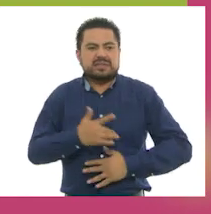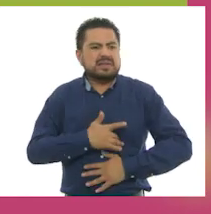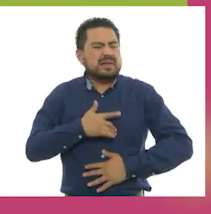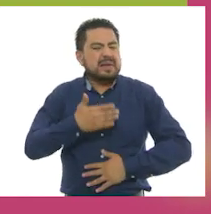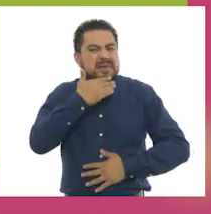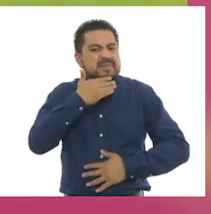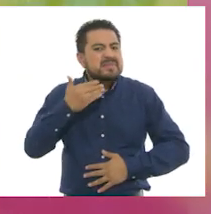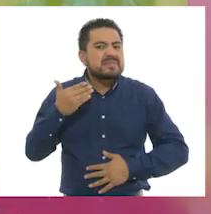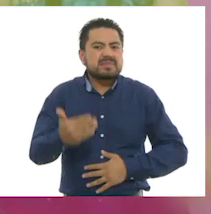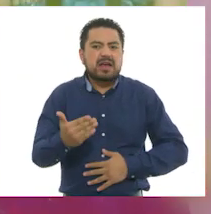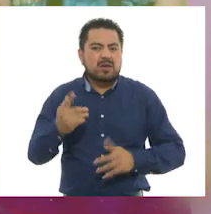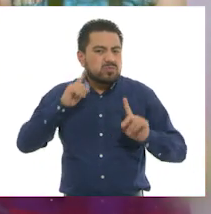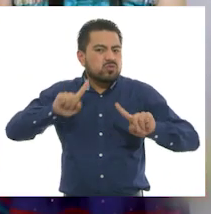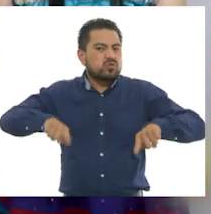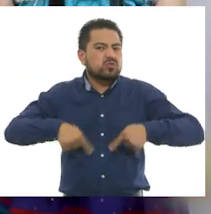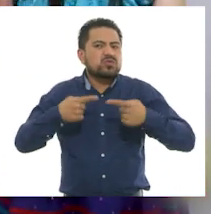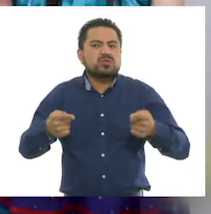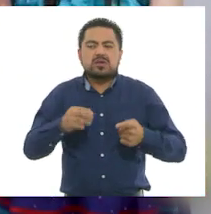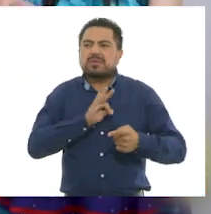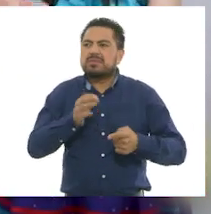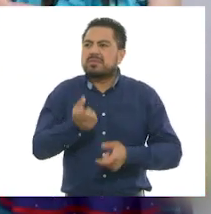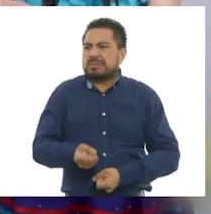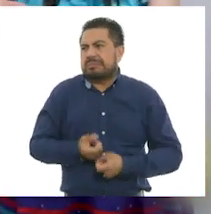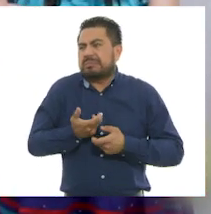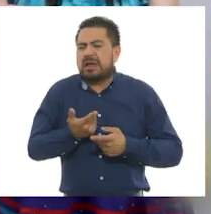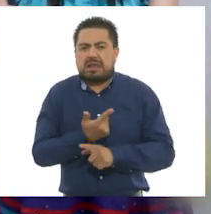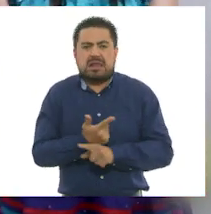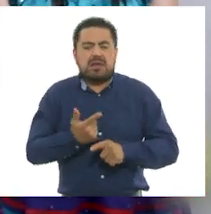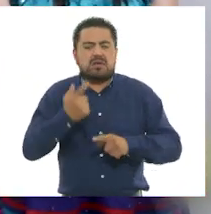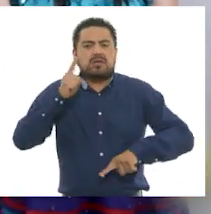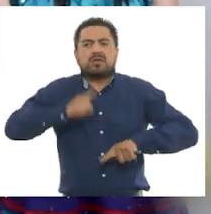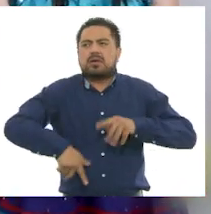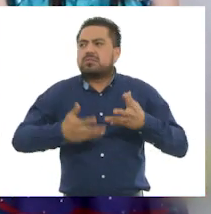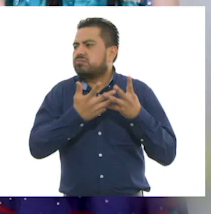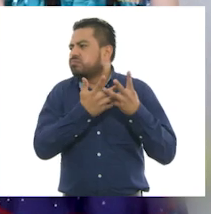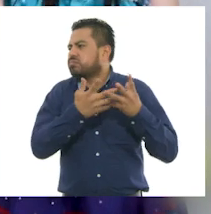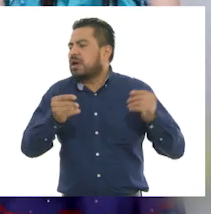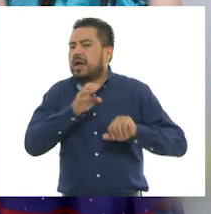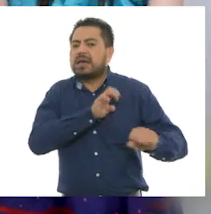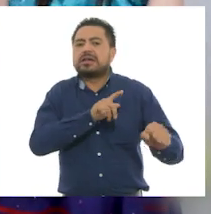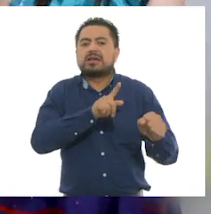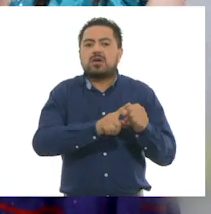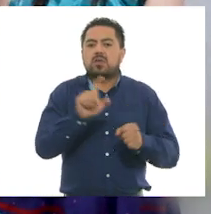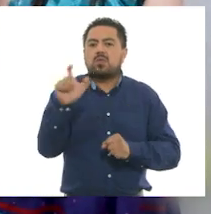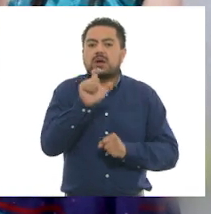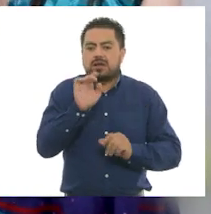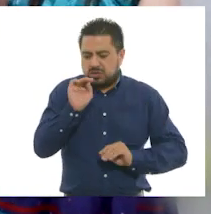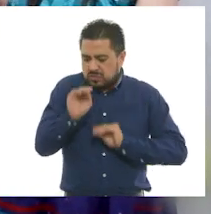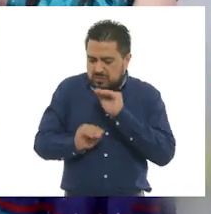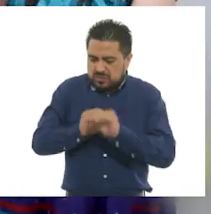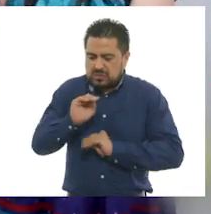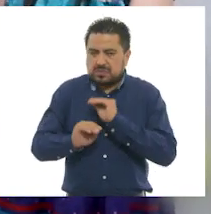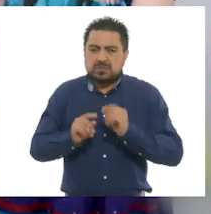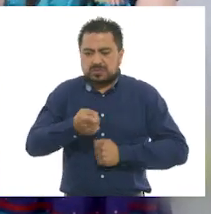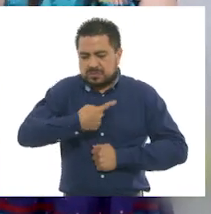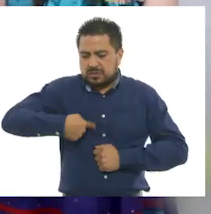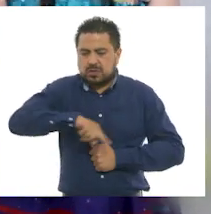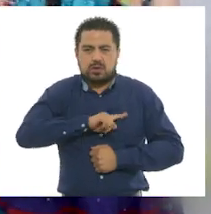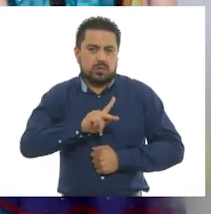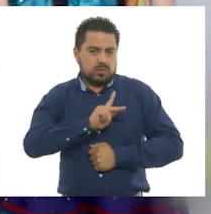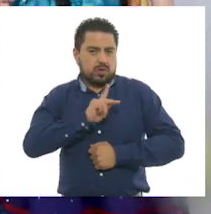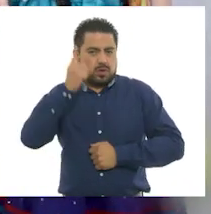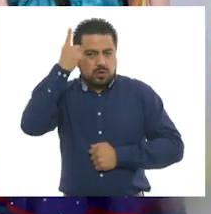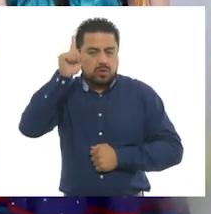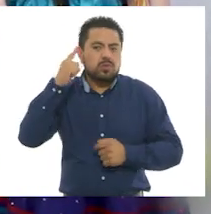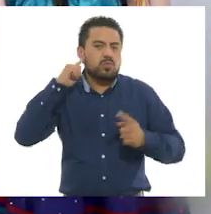bien. Interpretar música nos permite expresarnos y liberarnos, especialmente cuando componemos nuestra propia